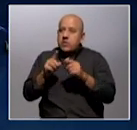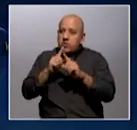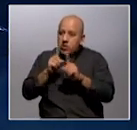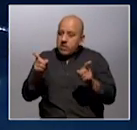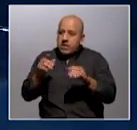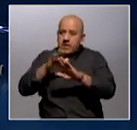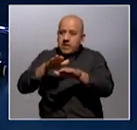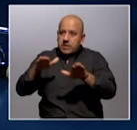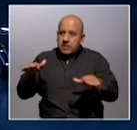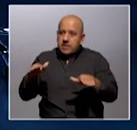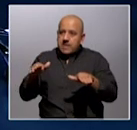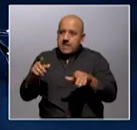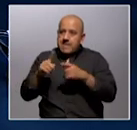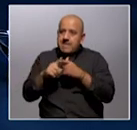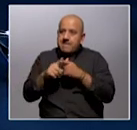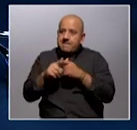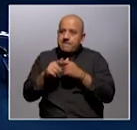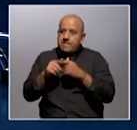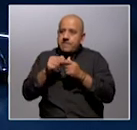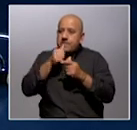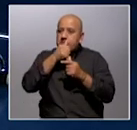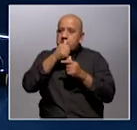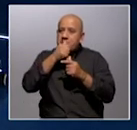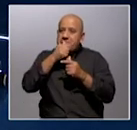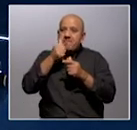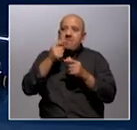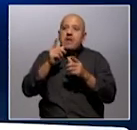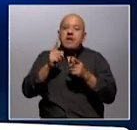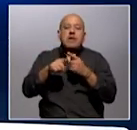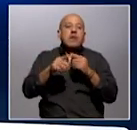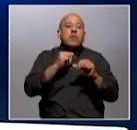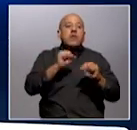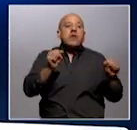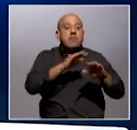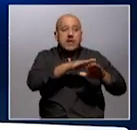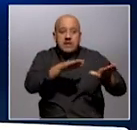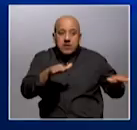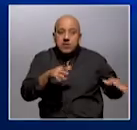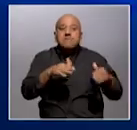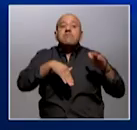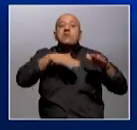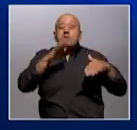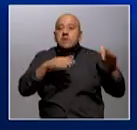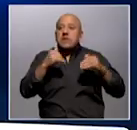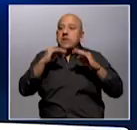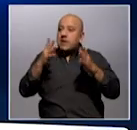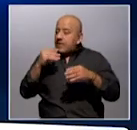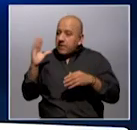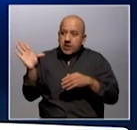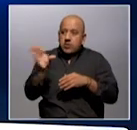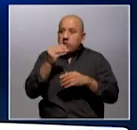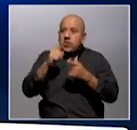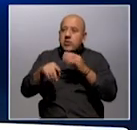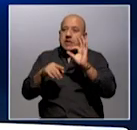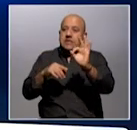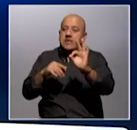no es para niños para niños un niño como el principito que depende de la de que tenga para todos es para de